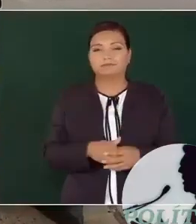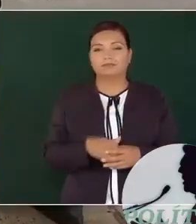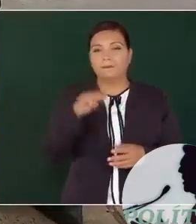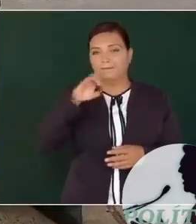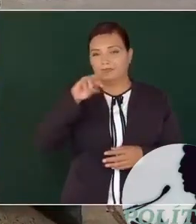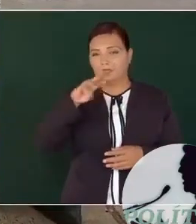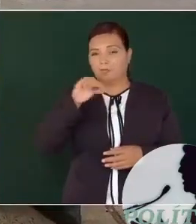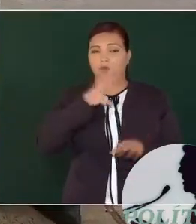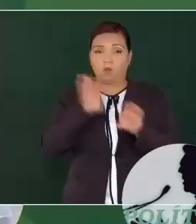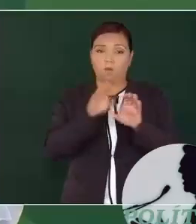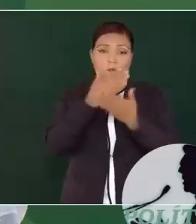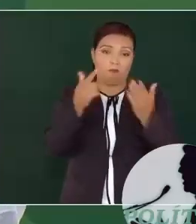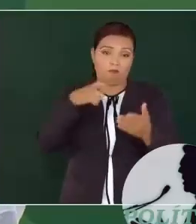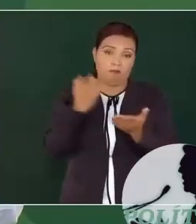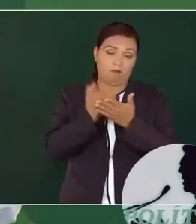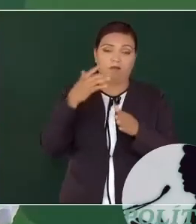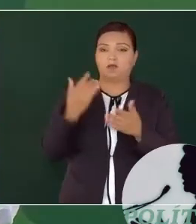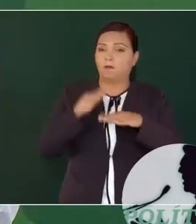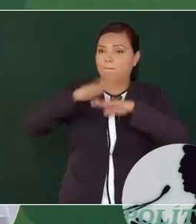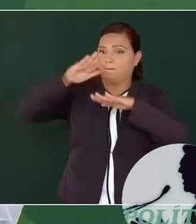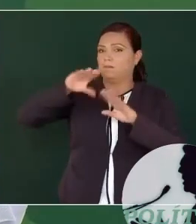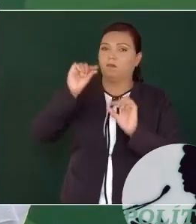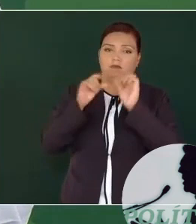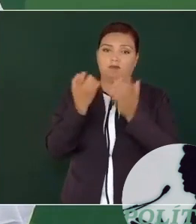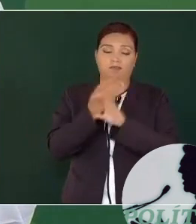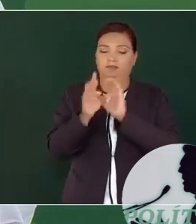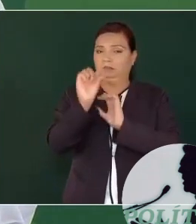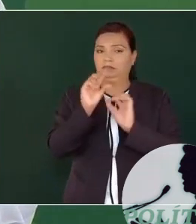que como ahora el salario ha aumentado, ya no es poca cosa.